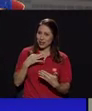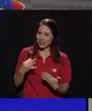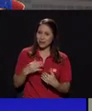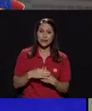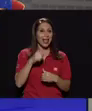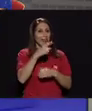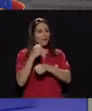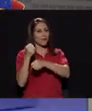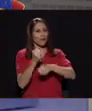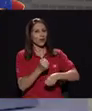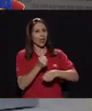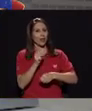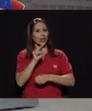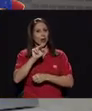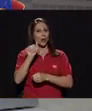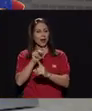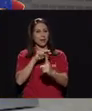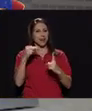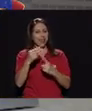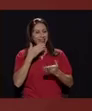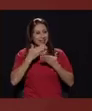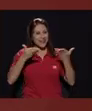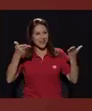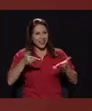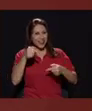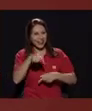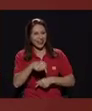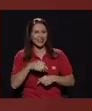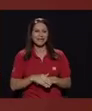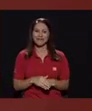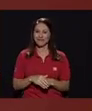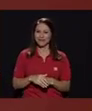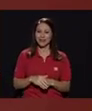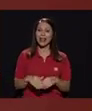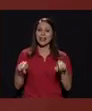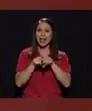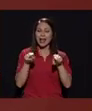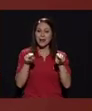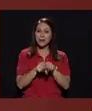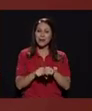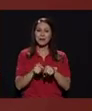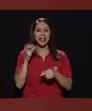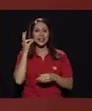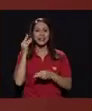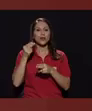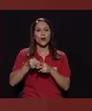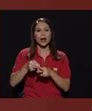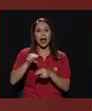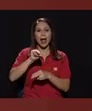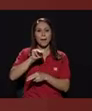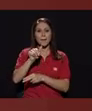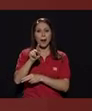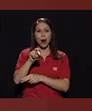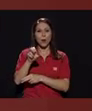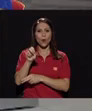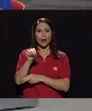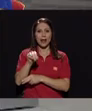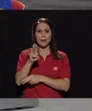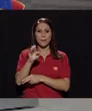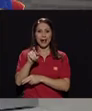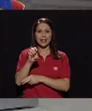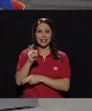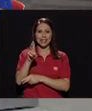Olman es fundador de Una Mirada, así que más que bienvenido. Excelente. A este espacio. Muy gentil. También nos acompaña la señora Maureen Ballestero